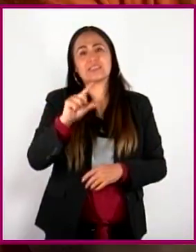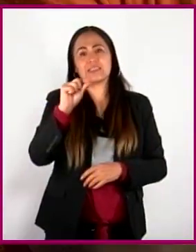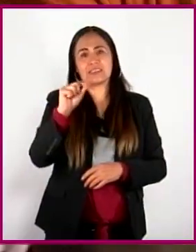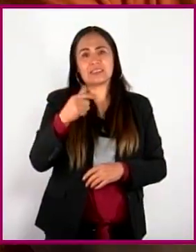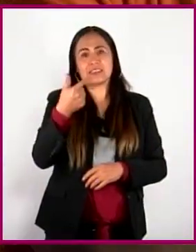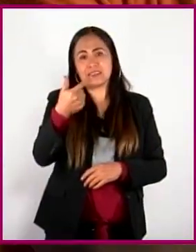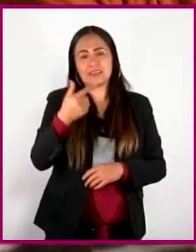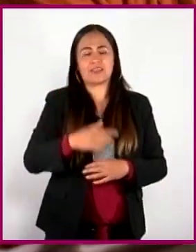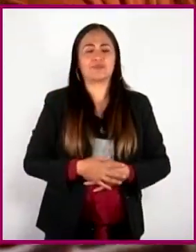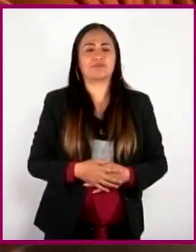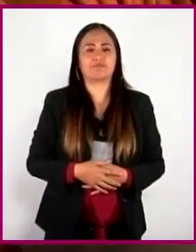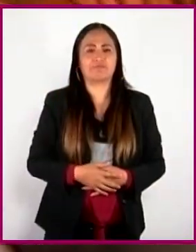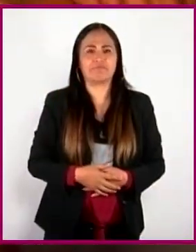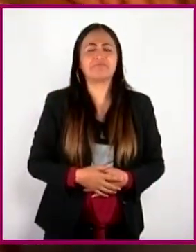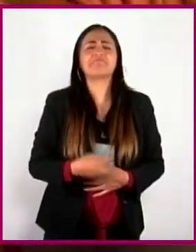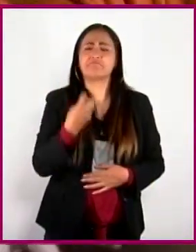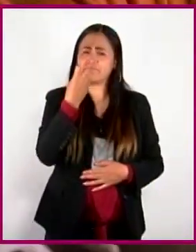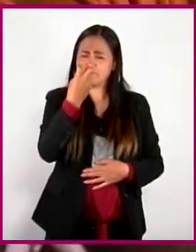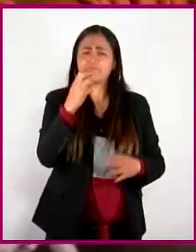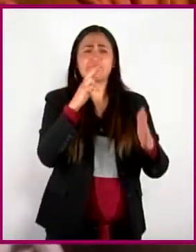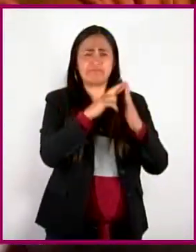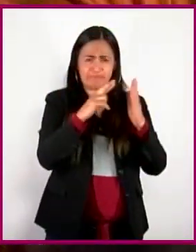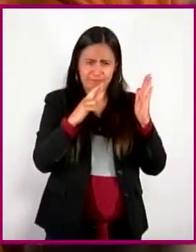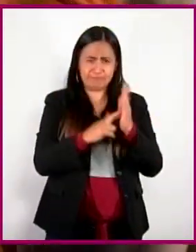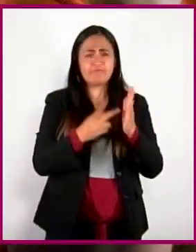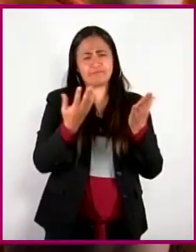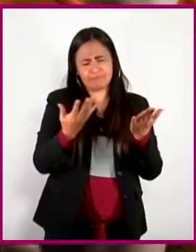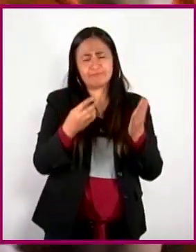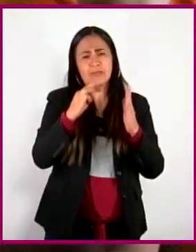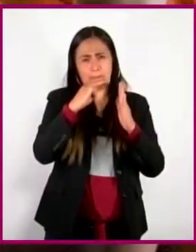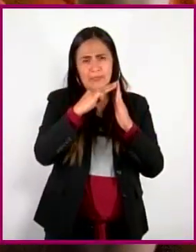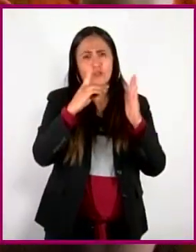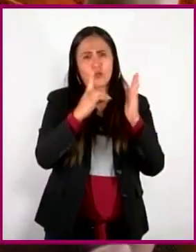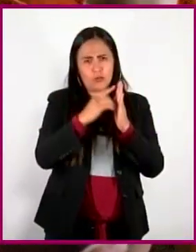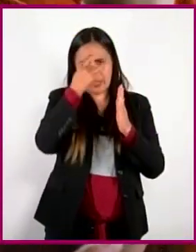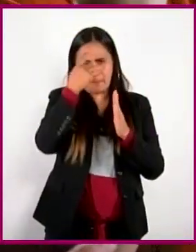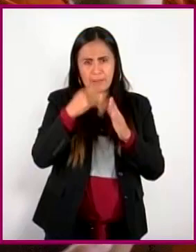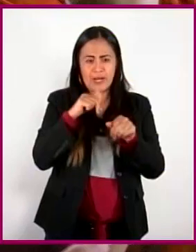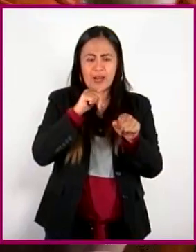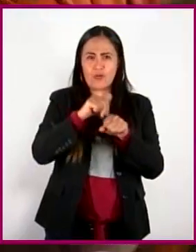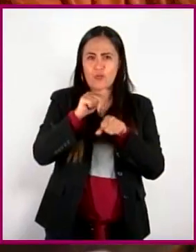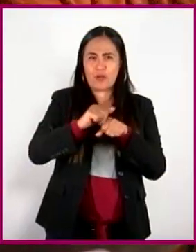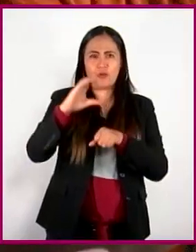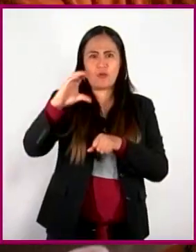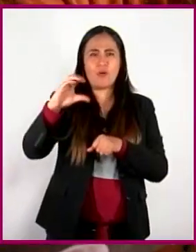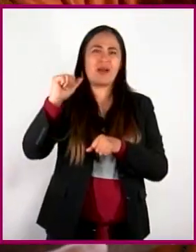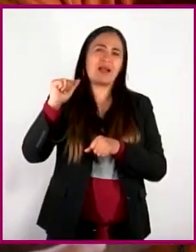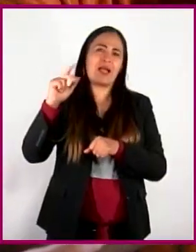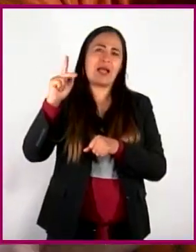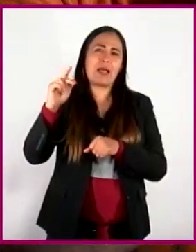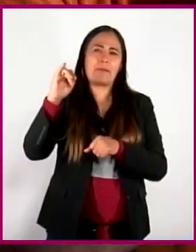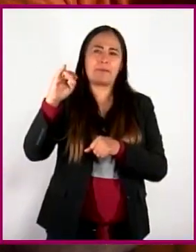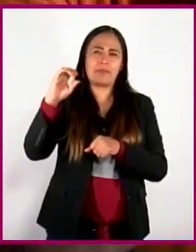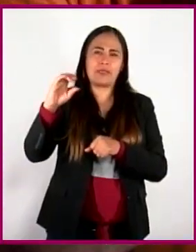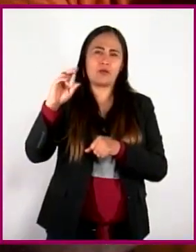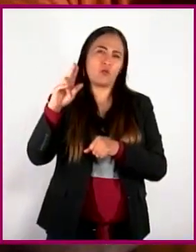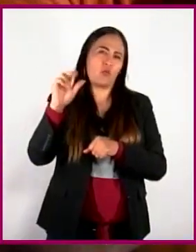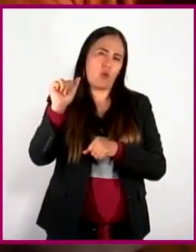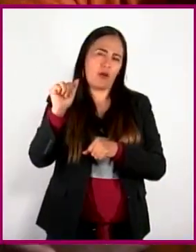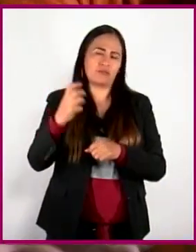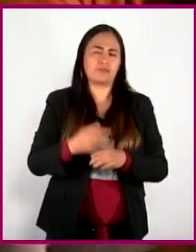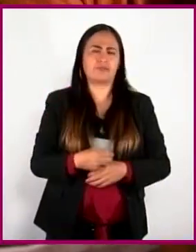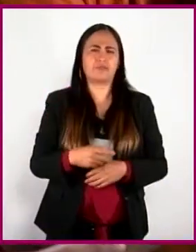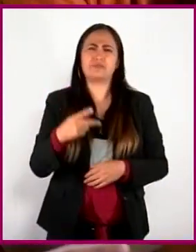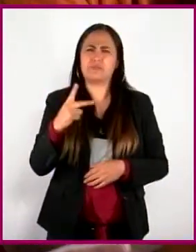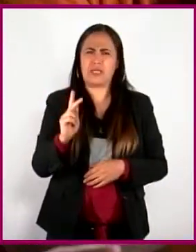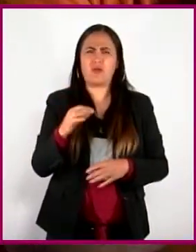nueva condición sea suficiente para tener un método que genere números capicúas. Pero, ¿cómo le podríamos hacer para saber que